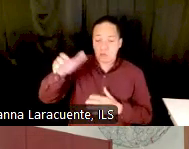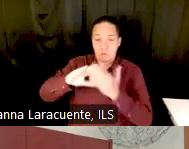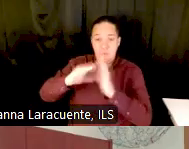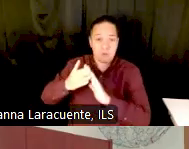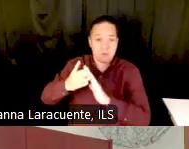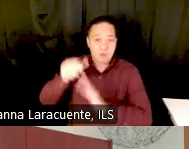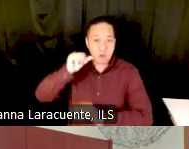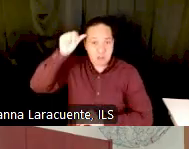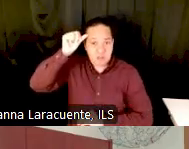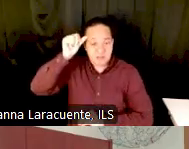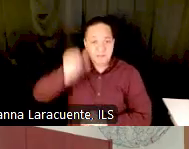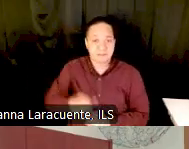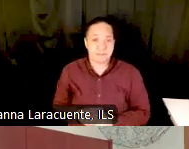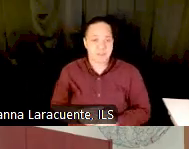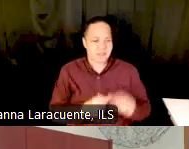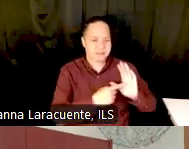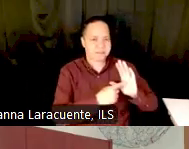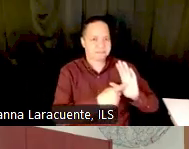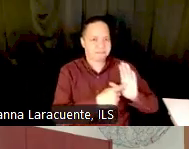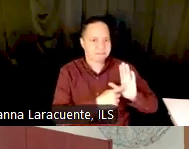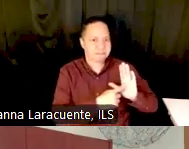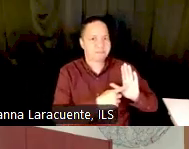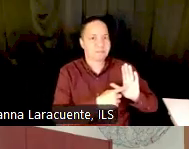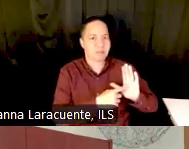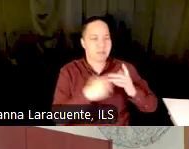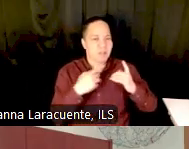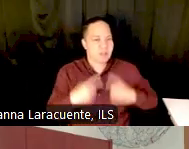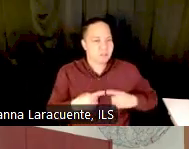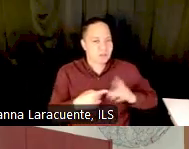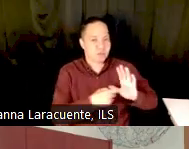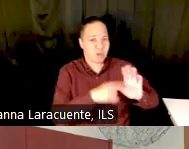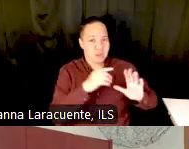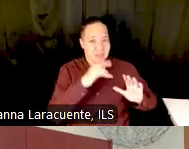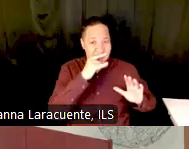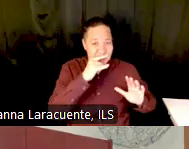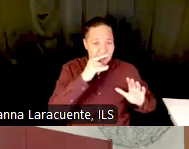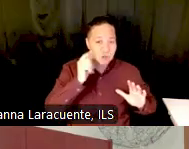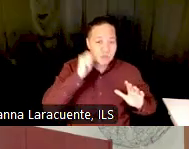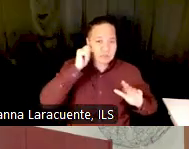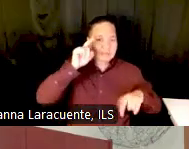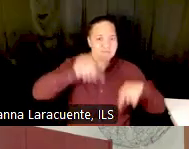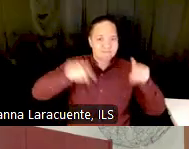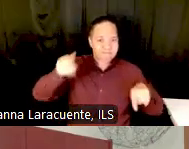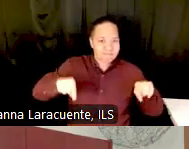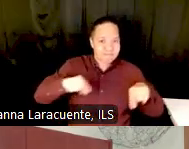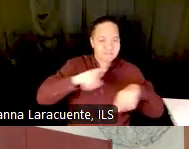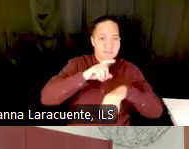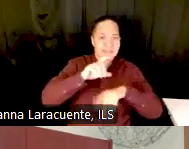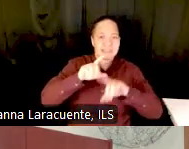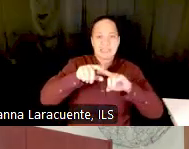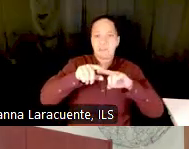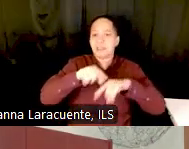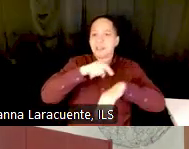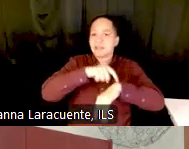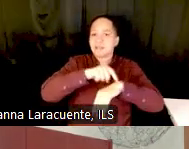Las manifestaciones del trastorno depresivo en niños y adolescentes varían según la etapa del desarrollo. No es